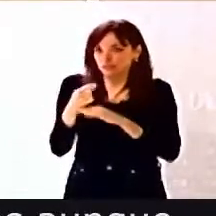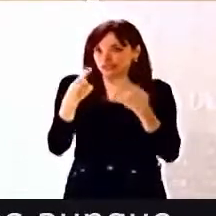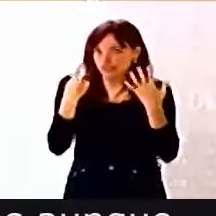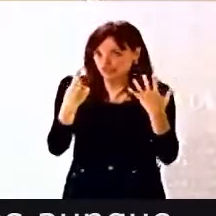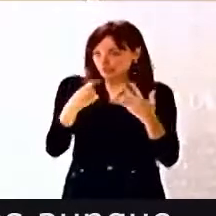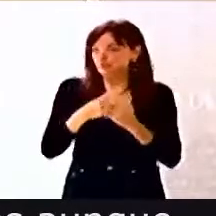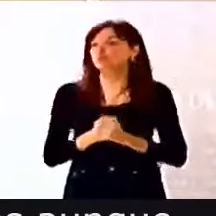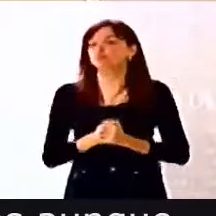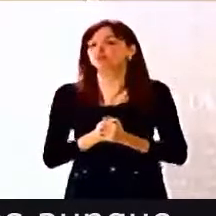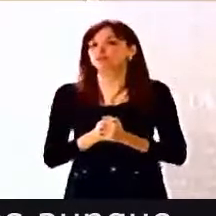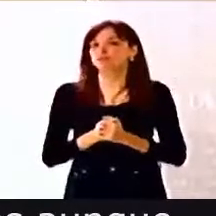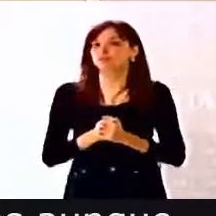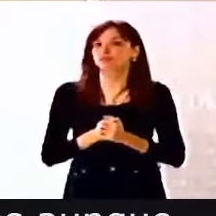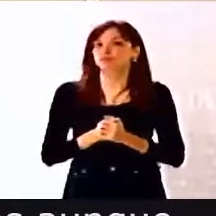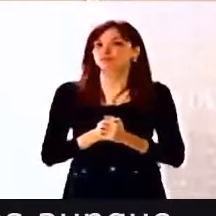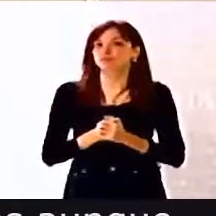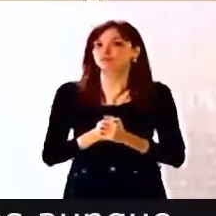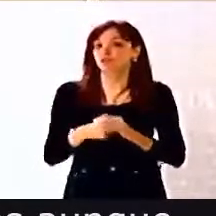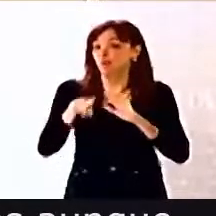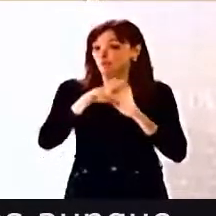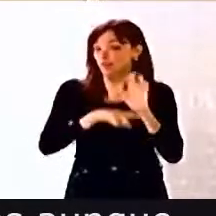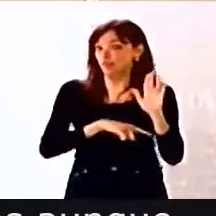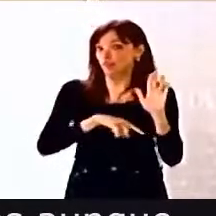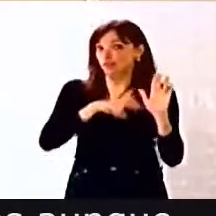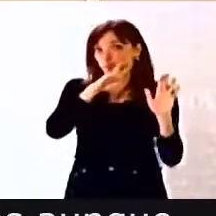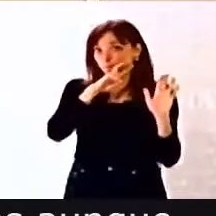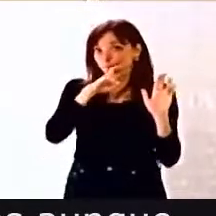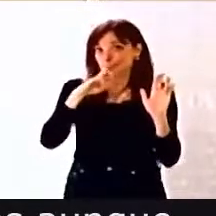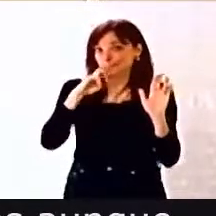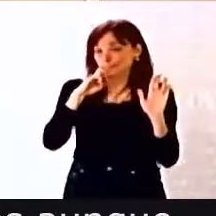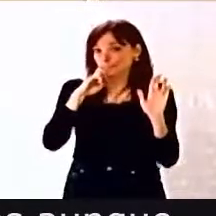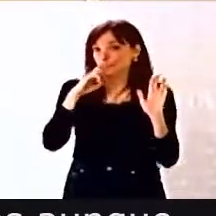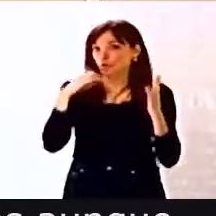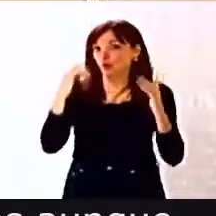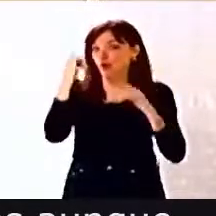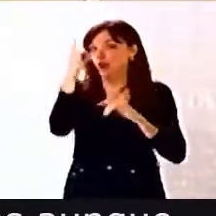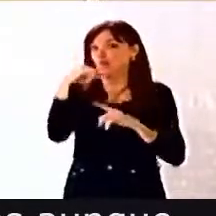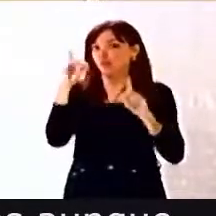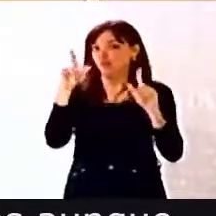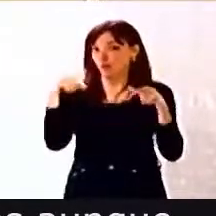en vigor en este momento esas medidas excepcionales se encuentran en Cabeza del Buey